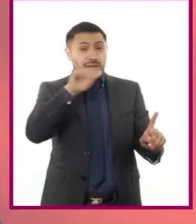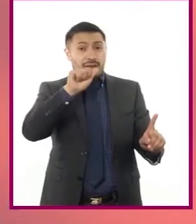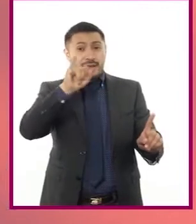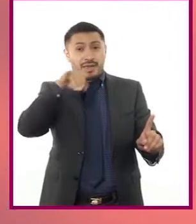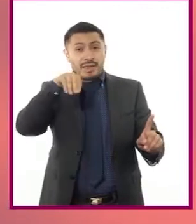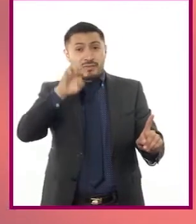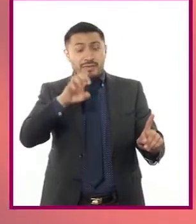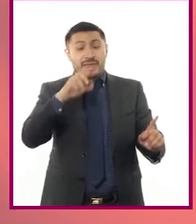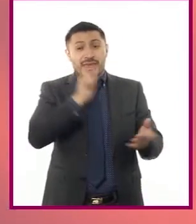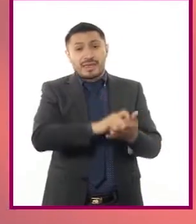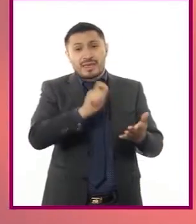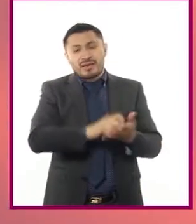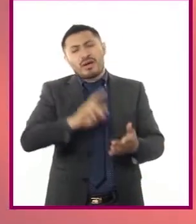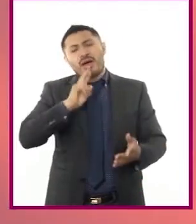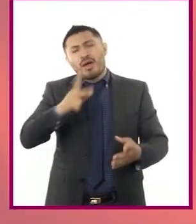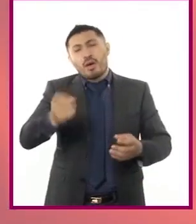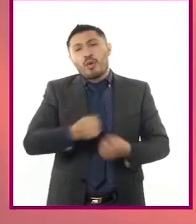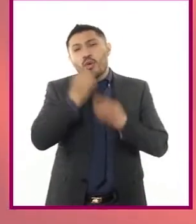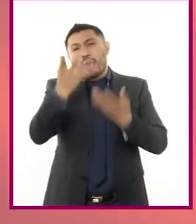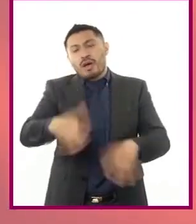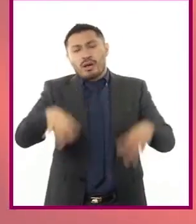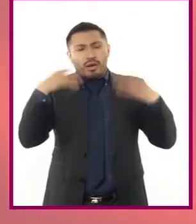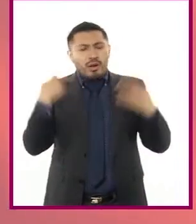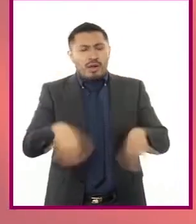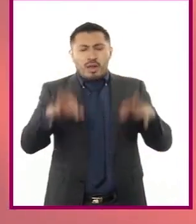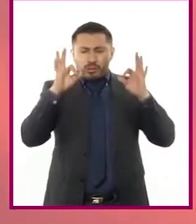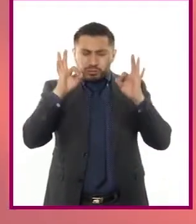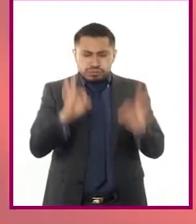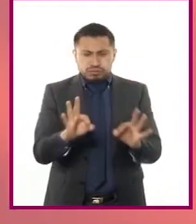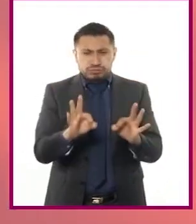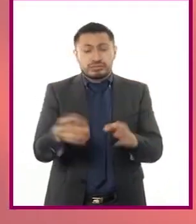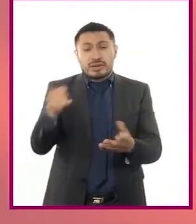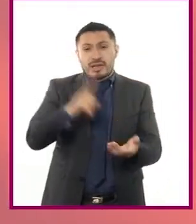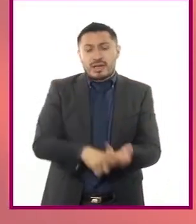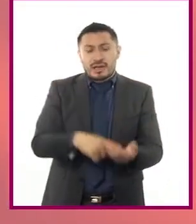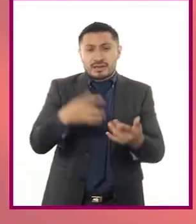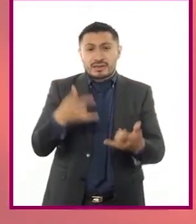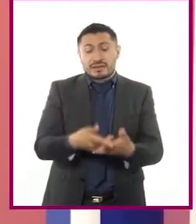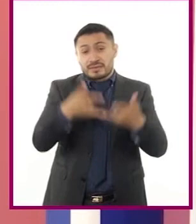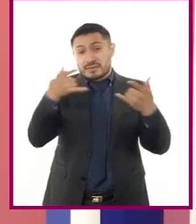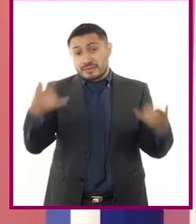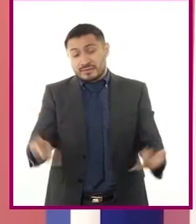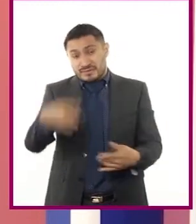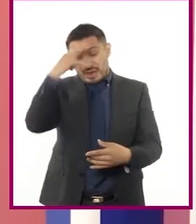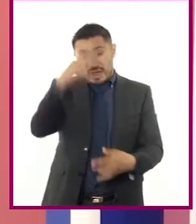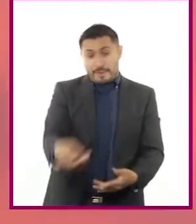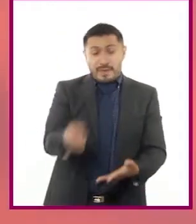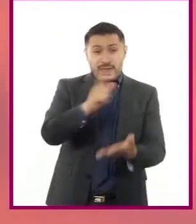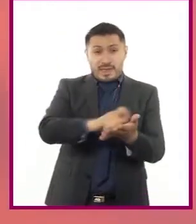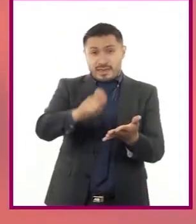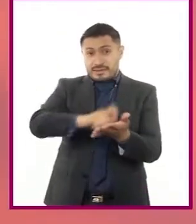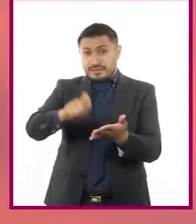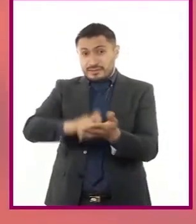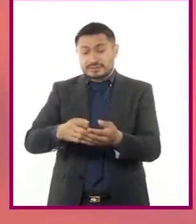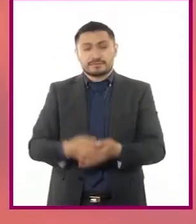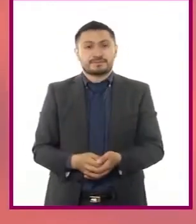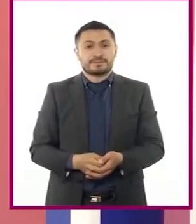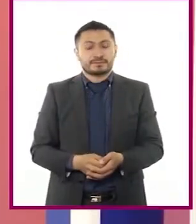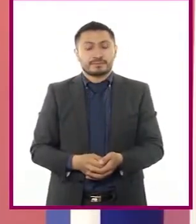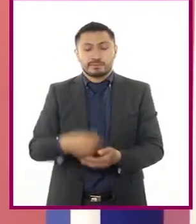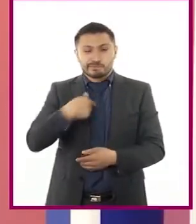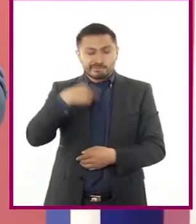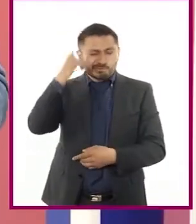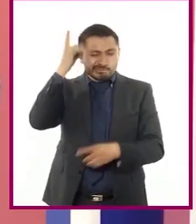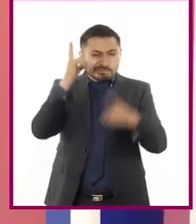los mejores poemas de largo aliento de la literatura mexicana. Espere, profesor. Me surgió una duda